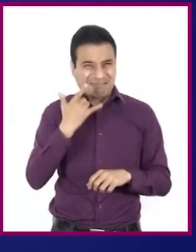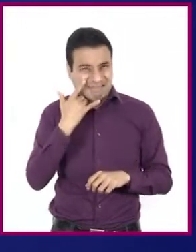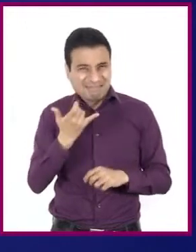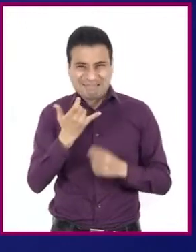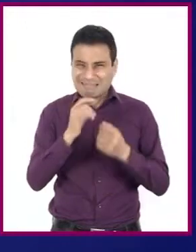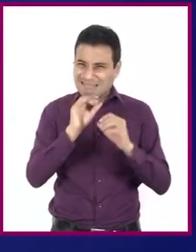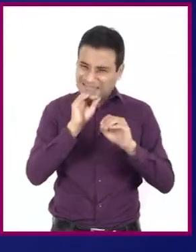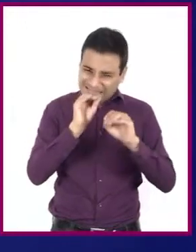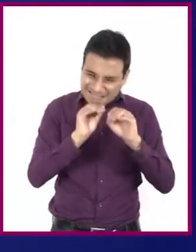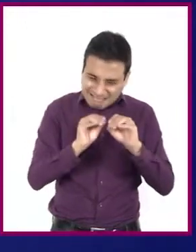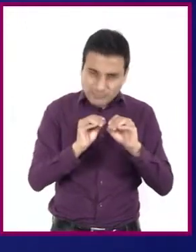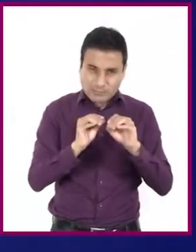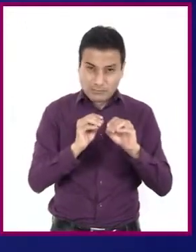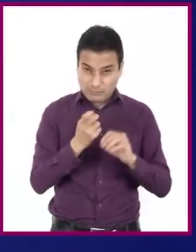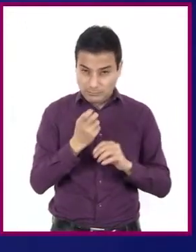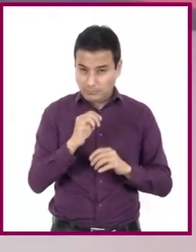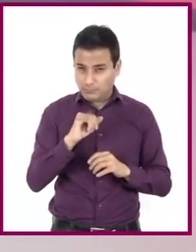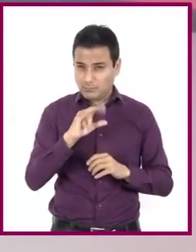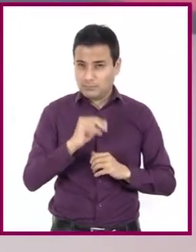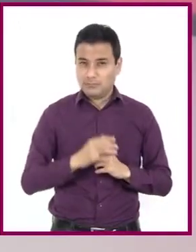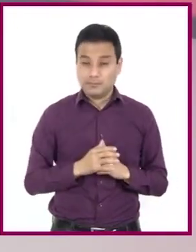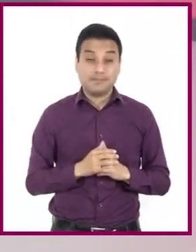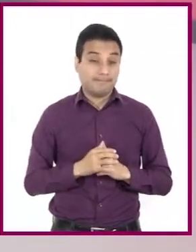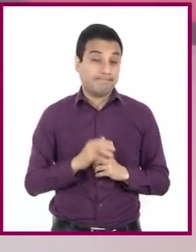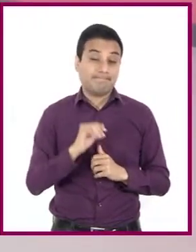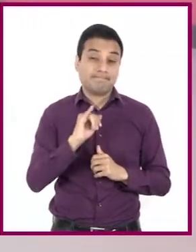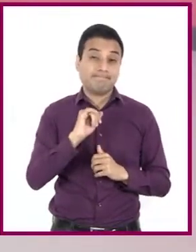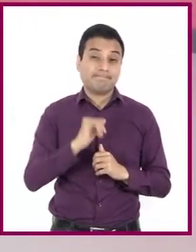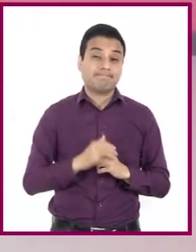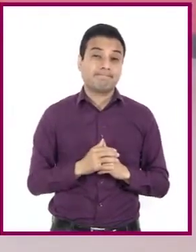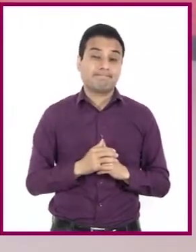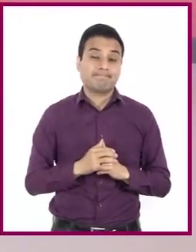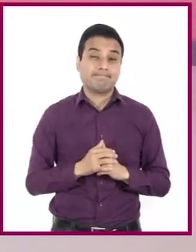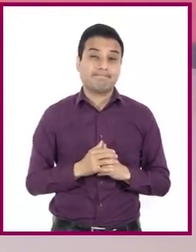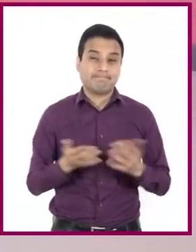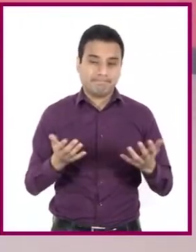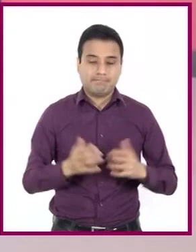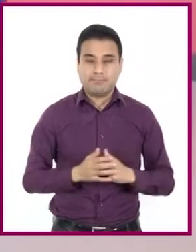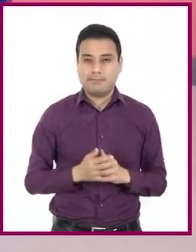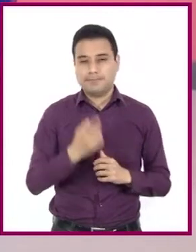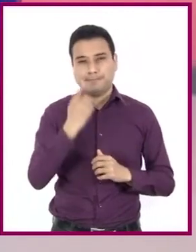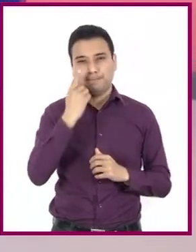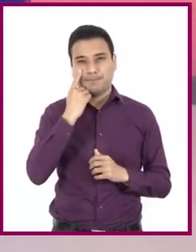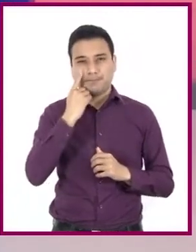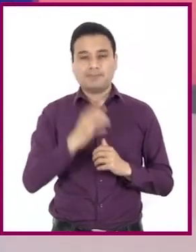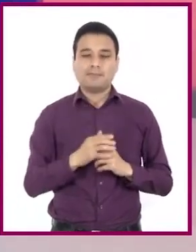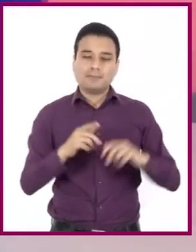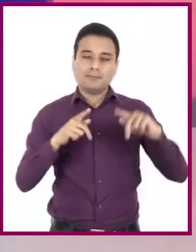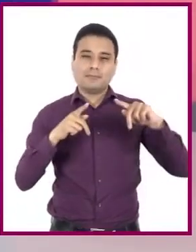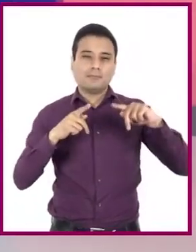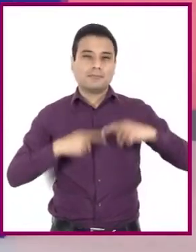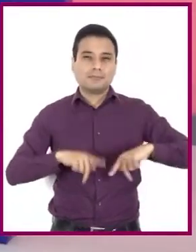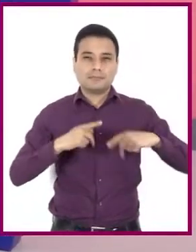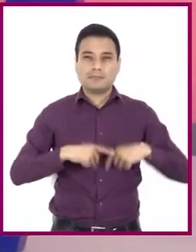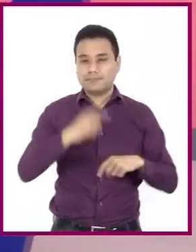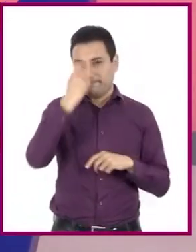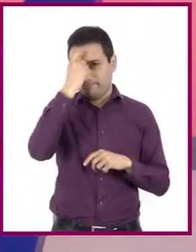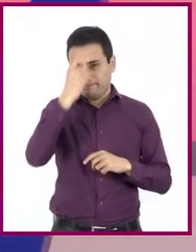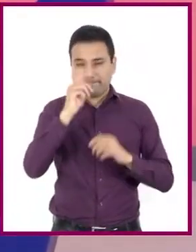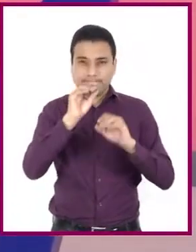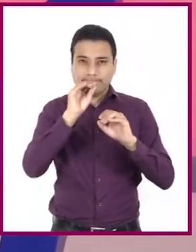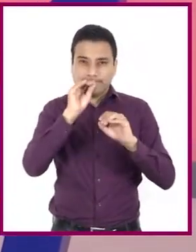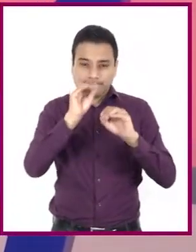detalle para apreciarlas? Así es. Además, cada autor decide utilizar las